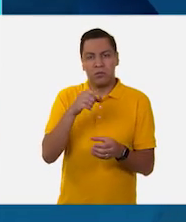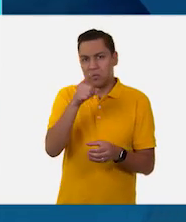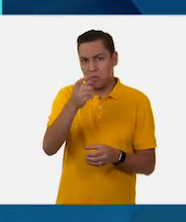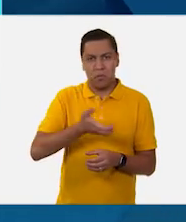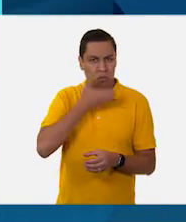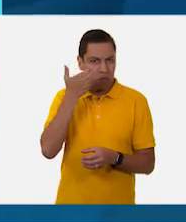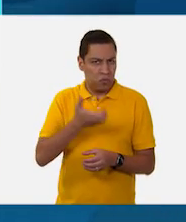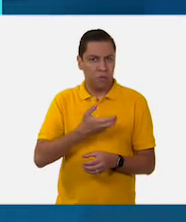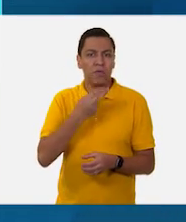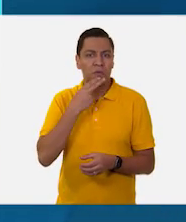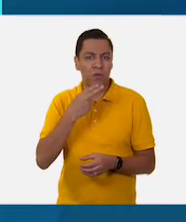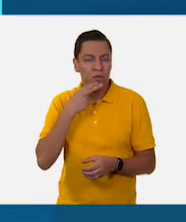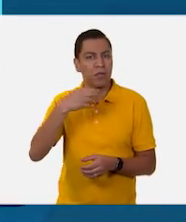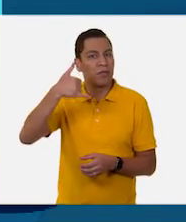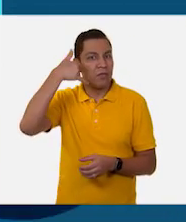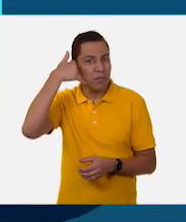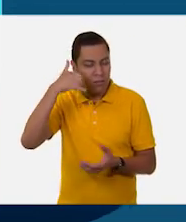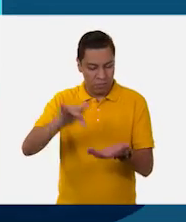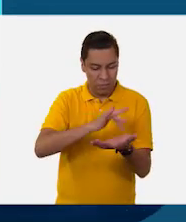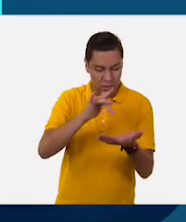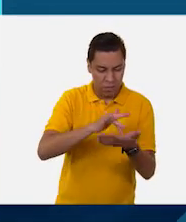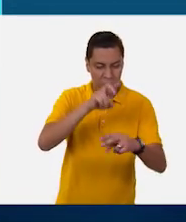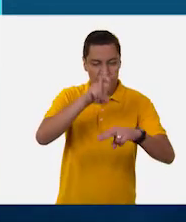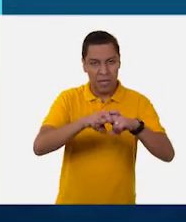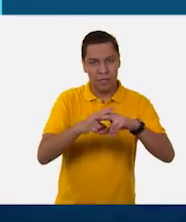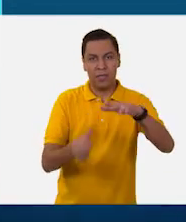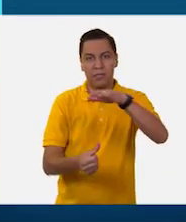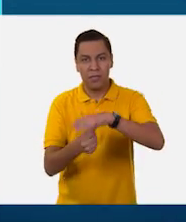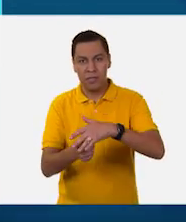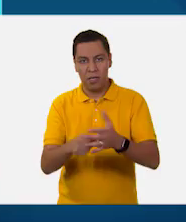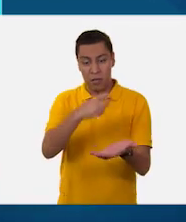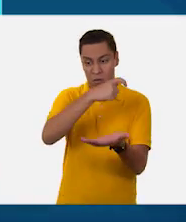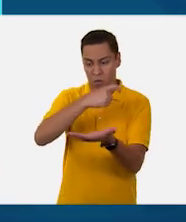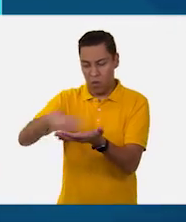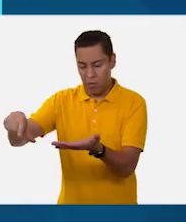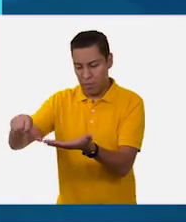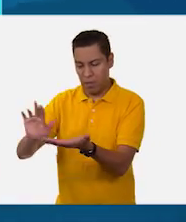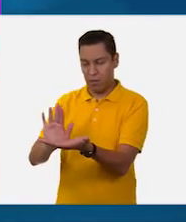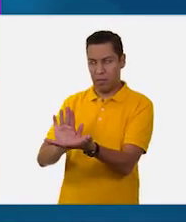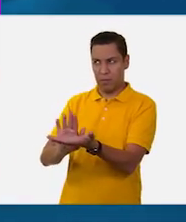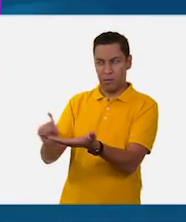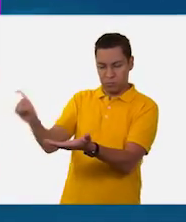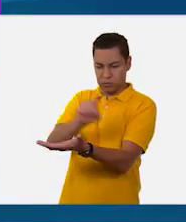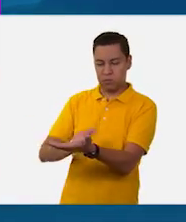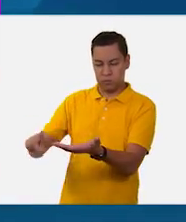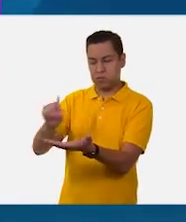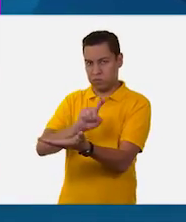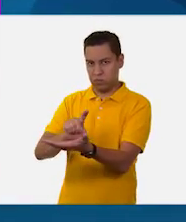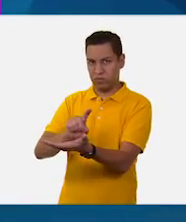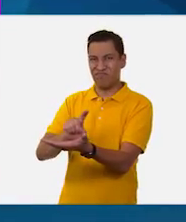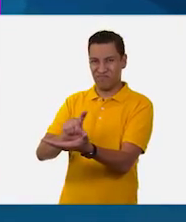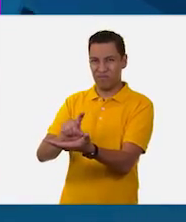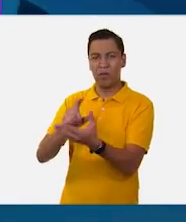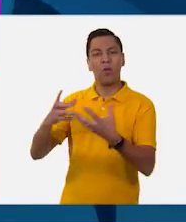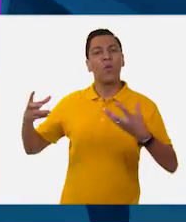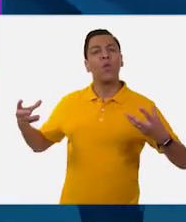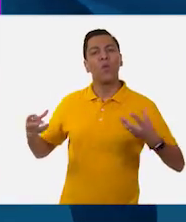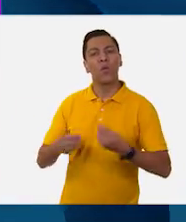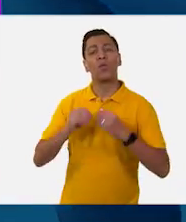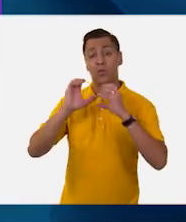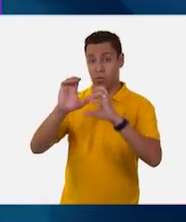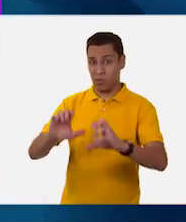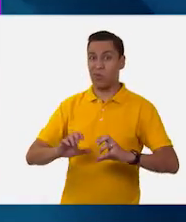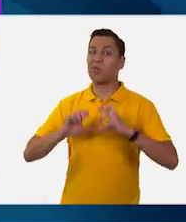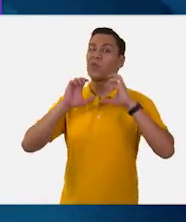más utilizas. También las cosas que compres en la tienda o en el supermercado. Sigamos luchando juntos contra este